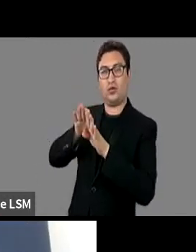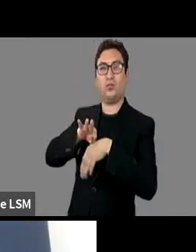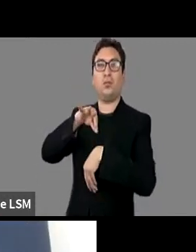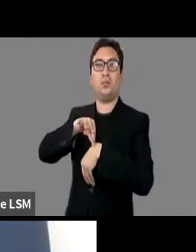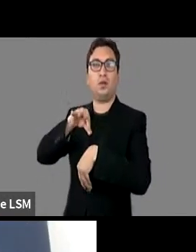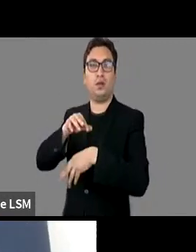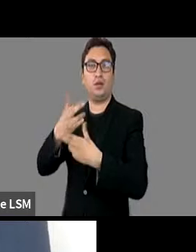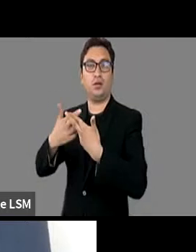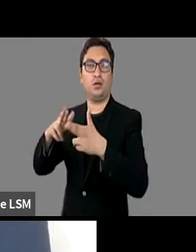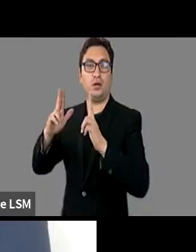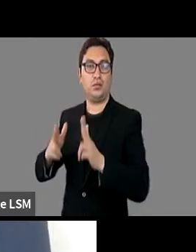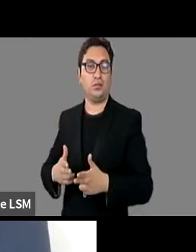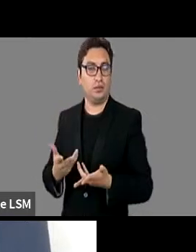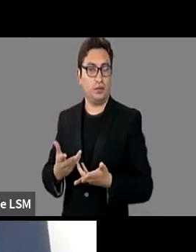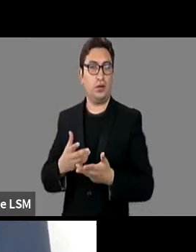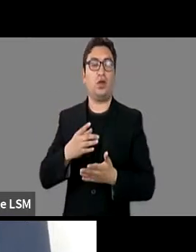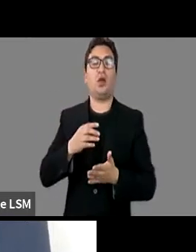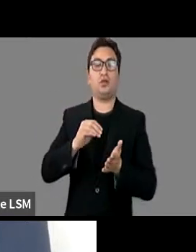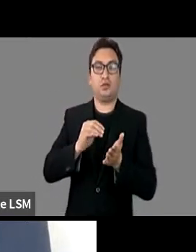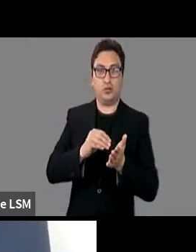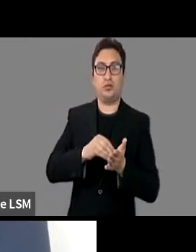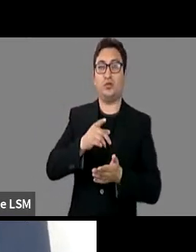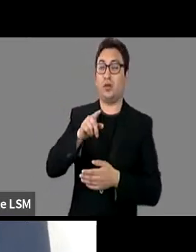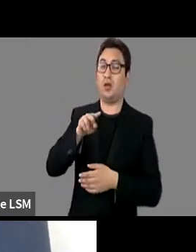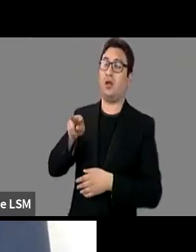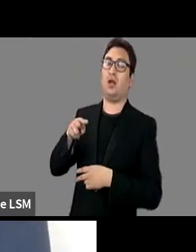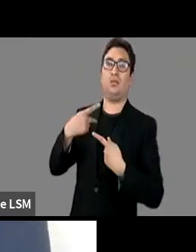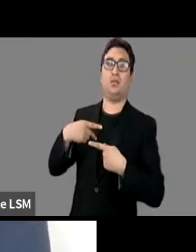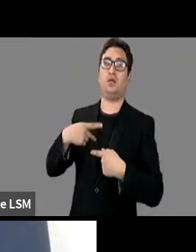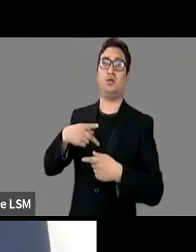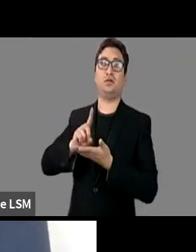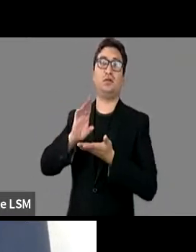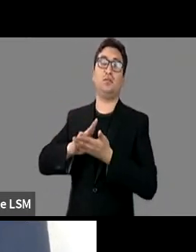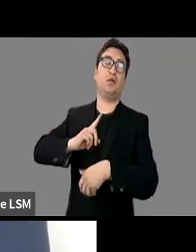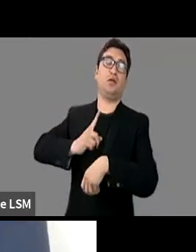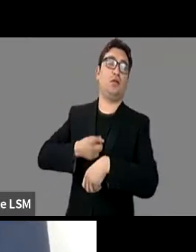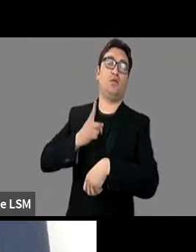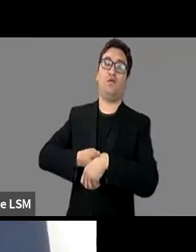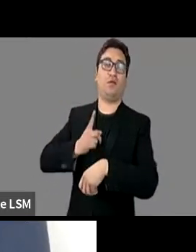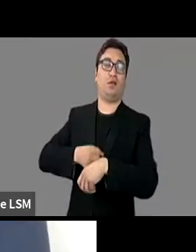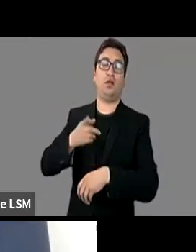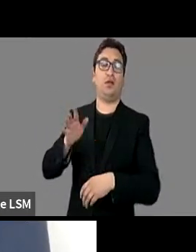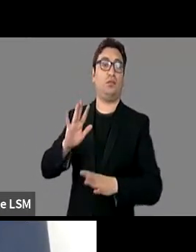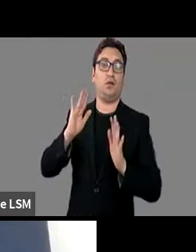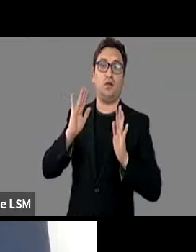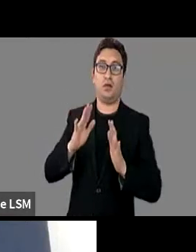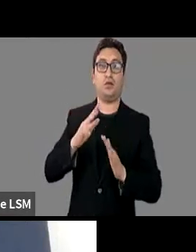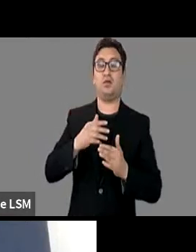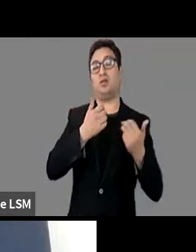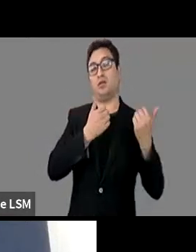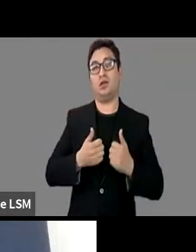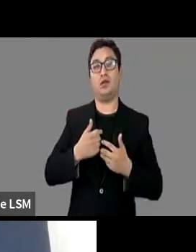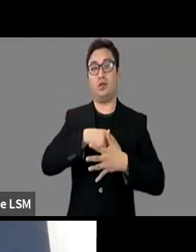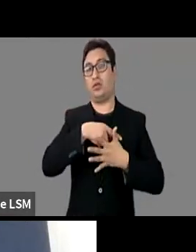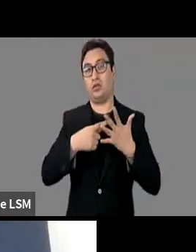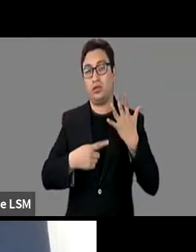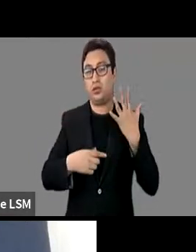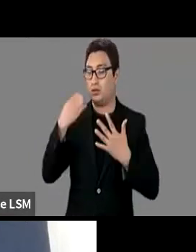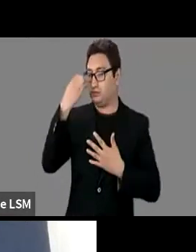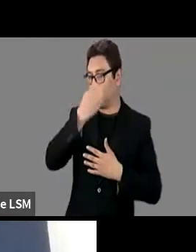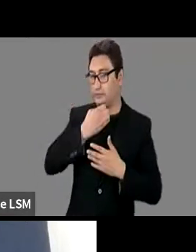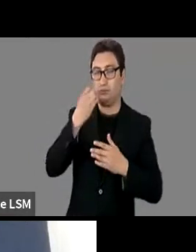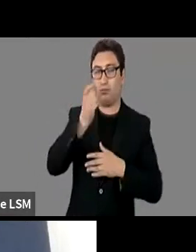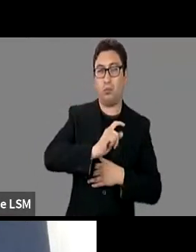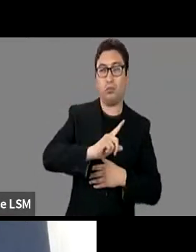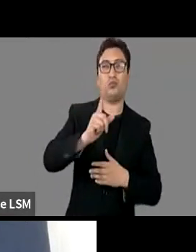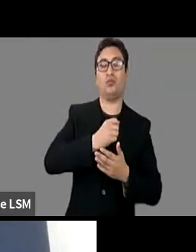todavía nos ven como enfermos y hay que entrar a todo el peritaje, y eso va atrasando